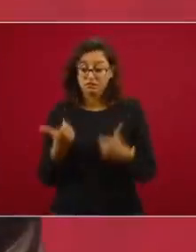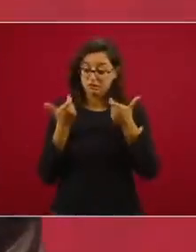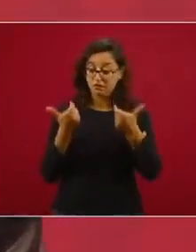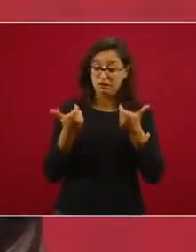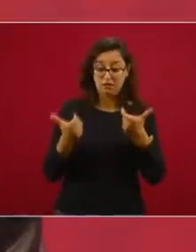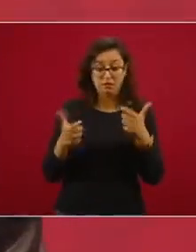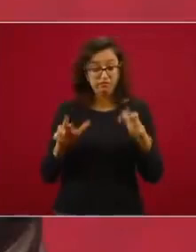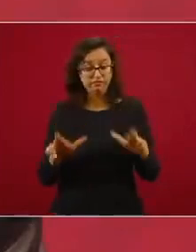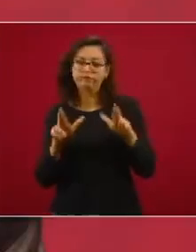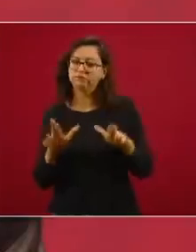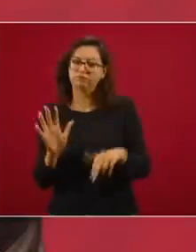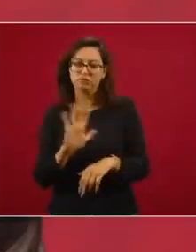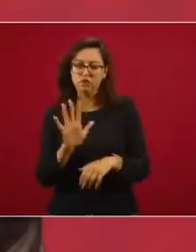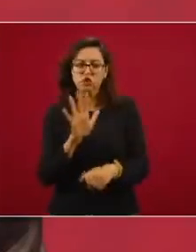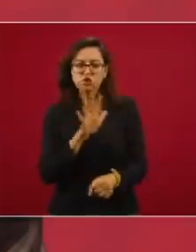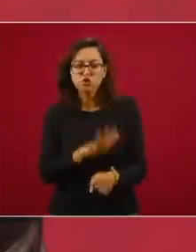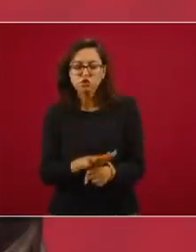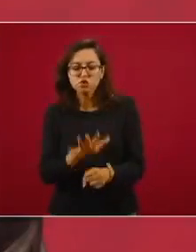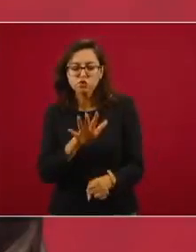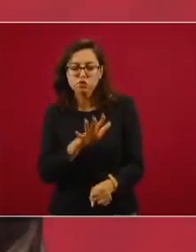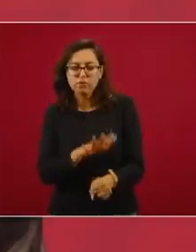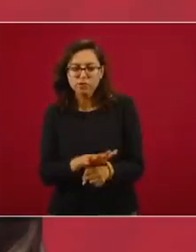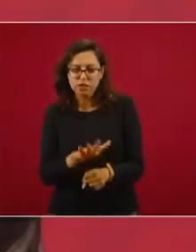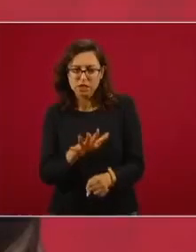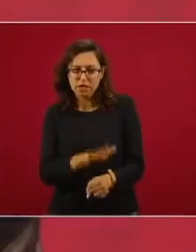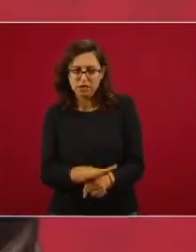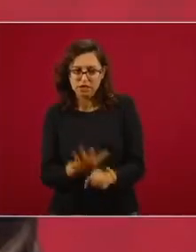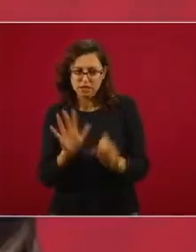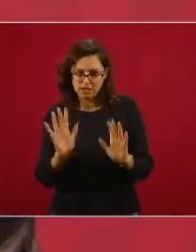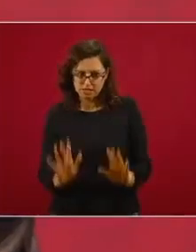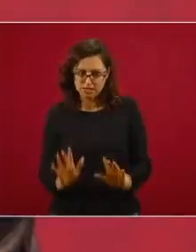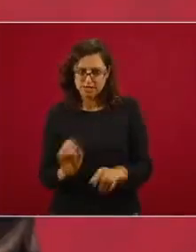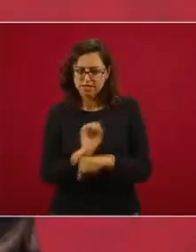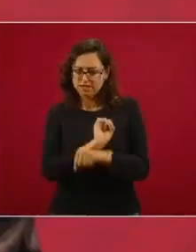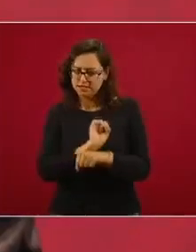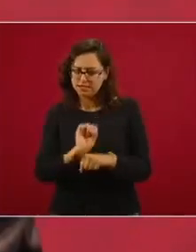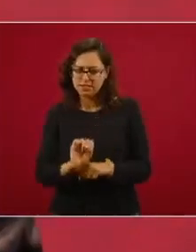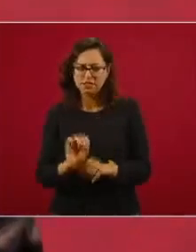medianía. De acuerdo. Nada de extravagancias.